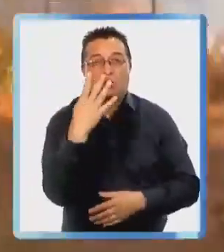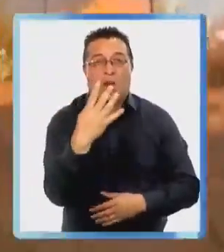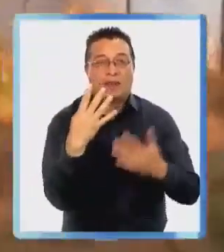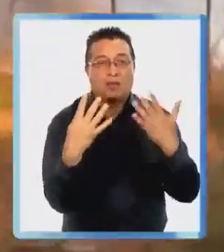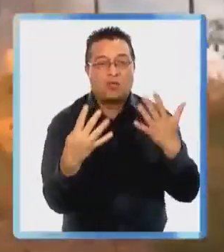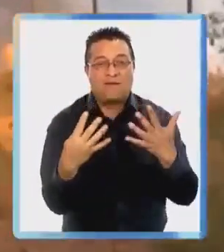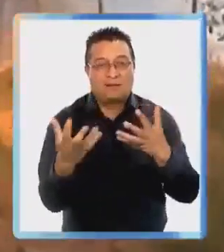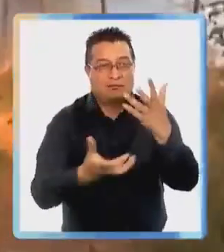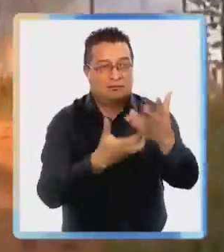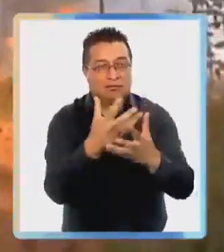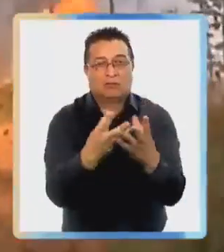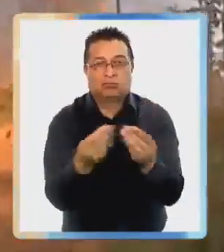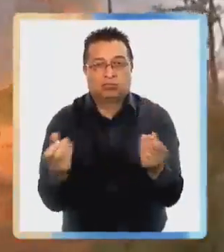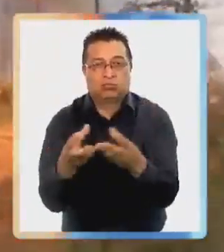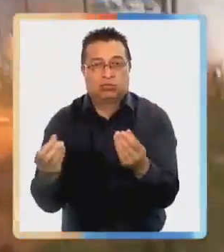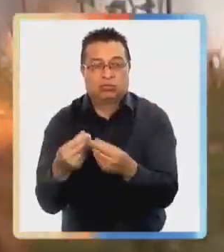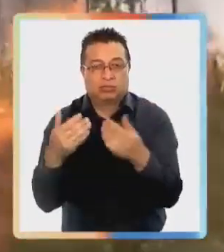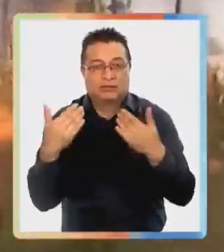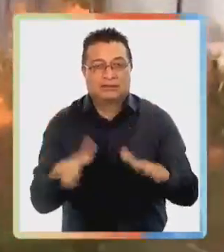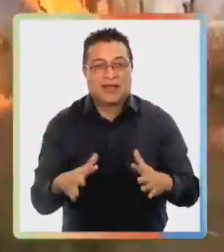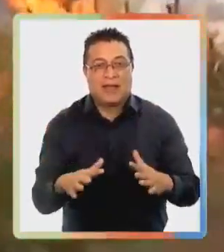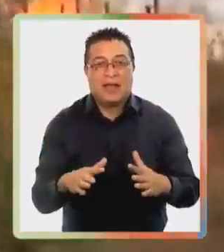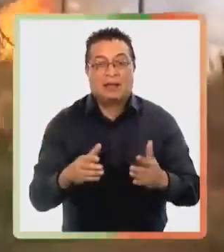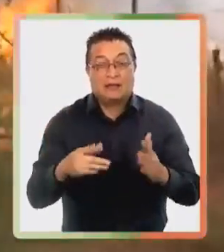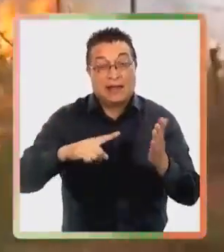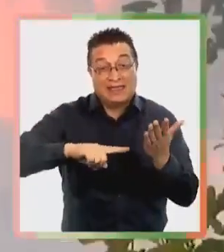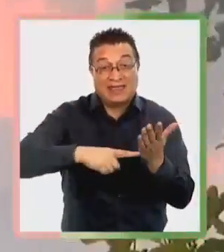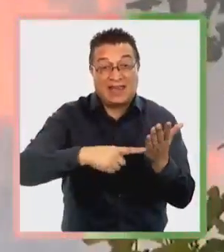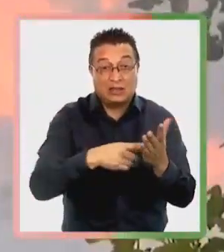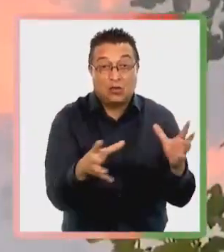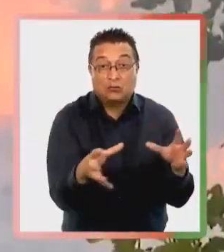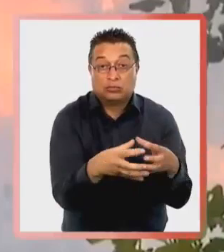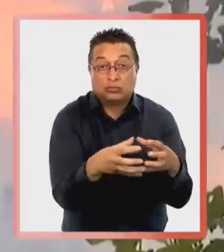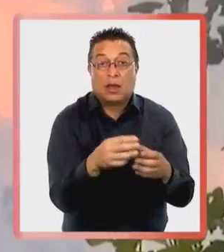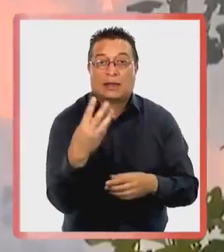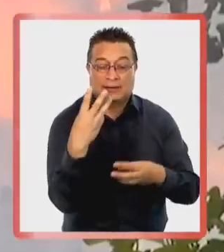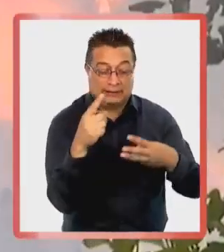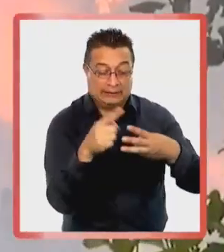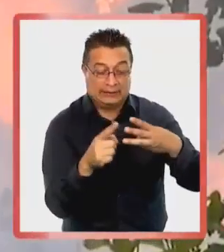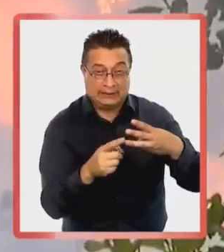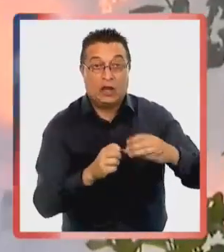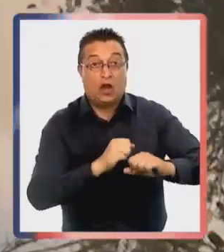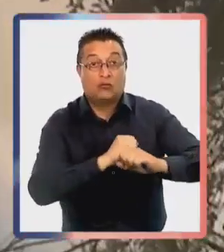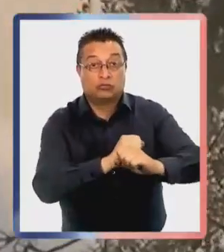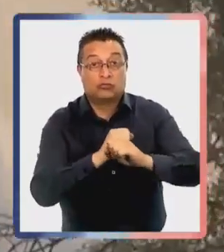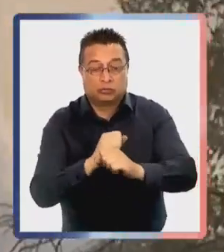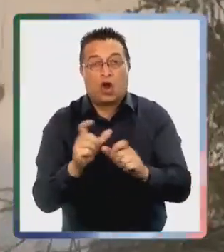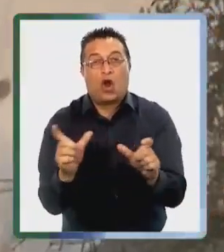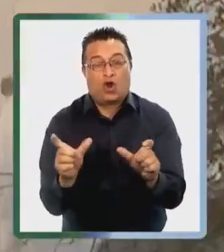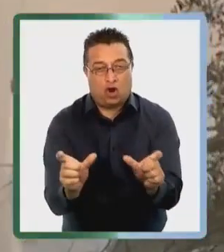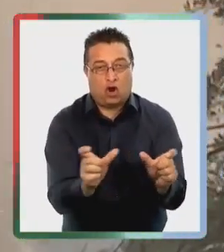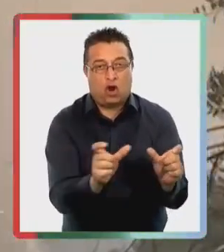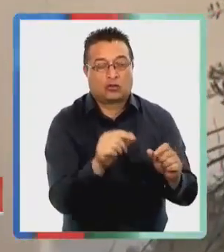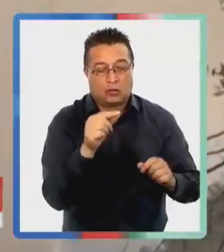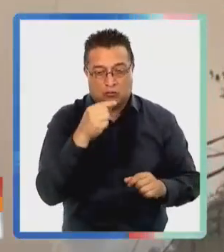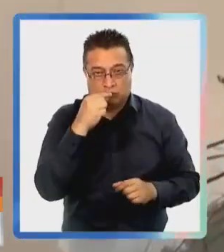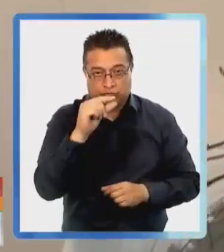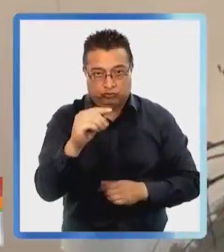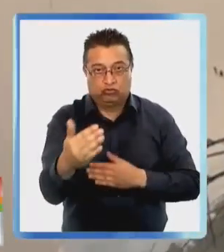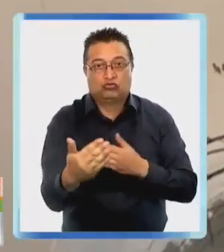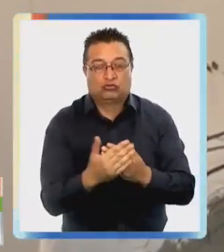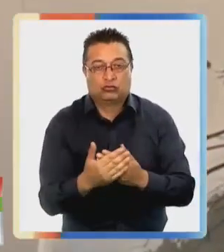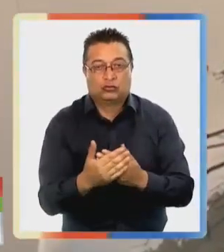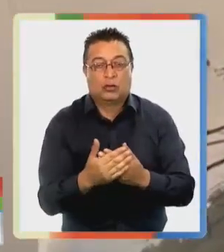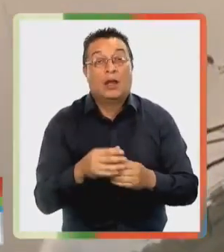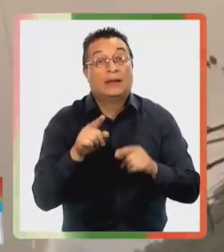organismos técnicos estiman que los tres que están en combate serán controlados en las próximas horas, por lo que se decidió bajar la alerta